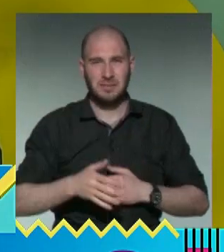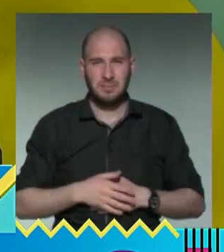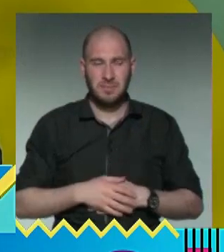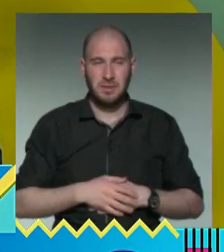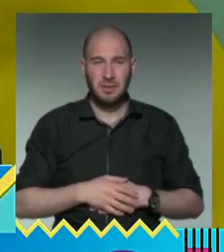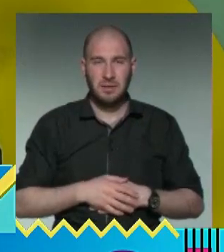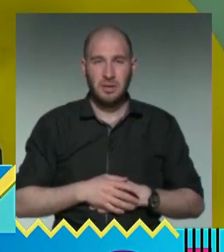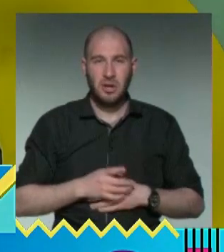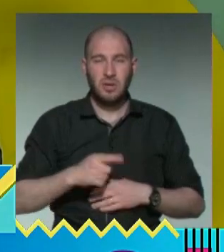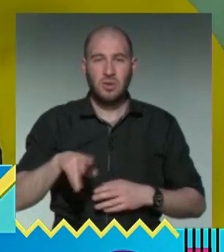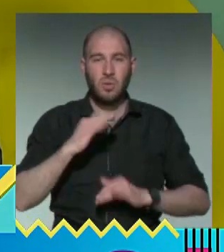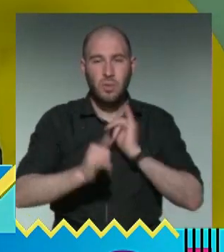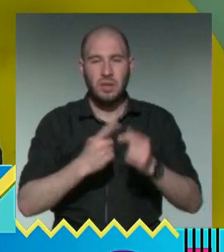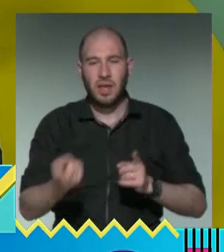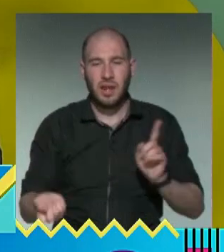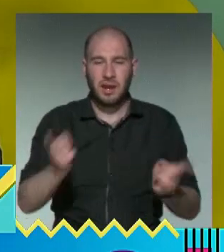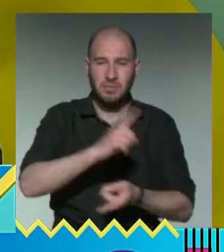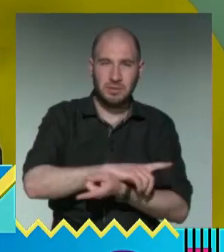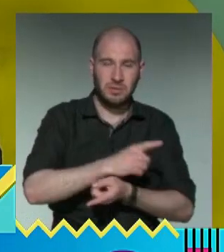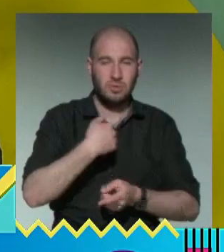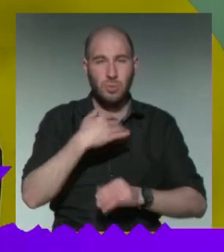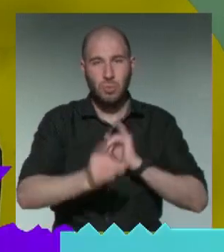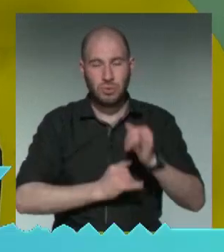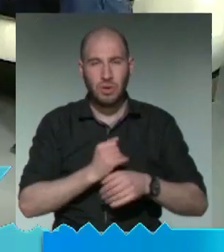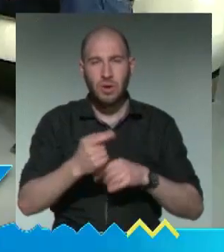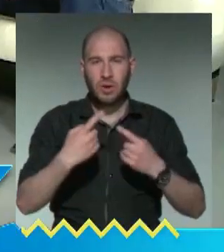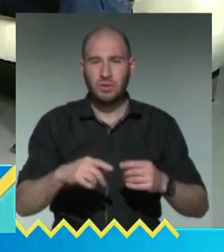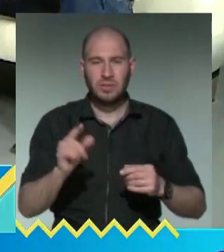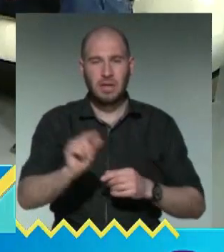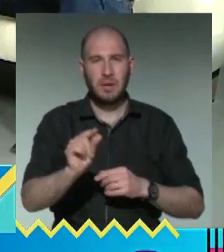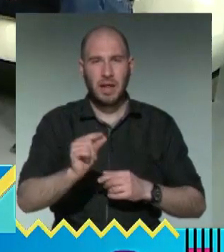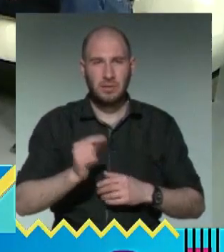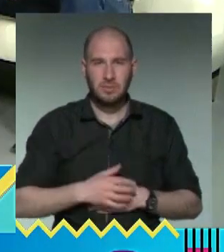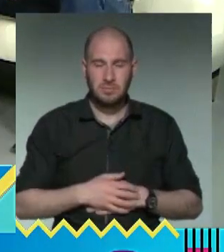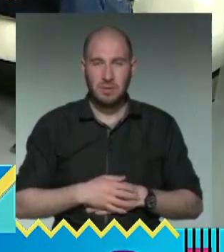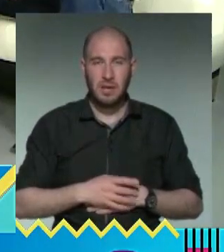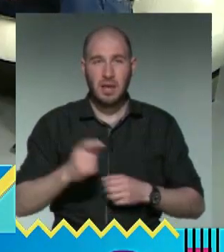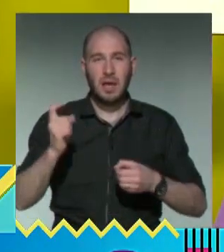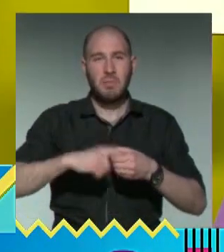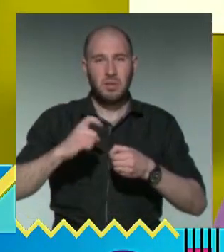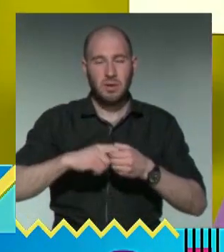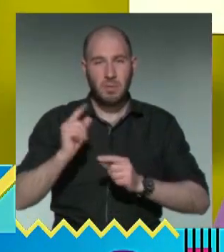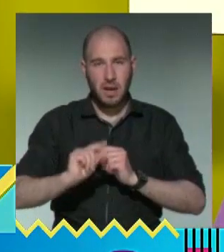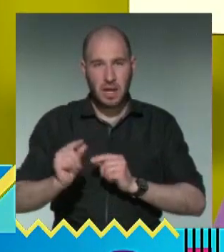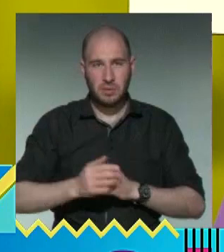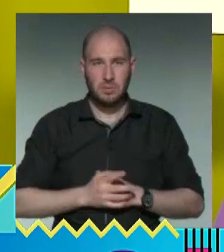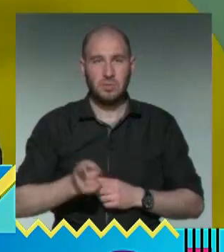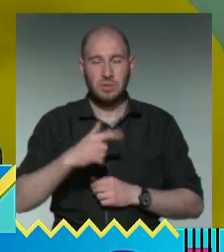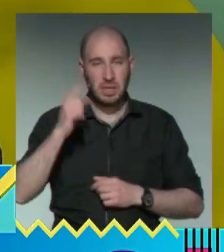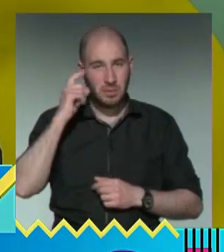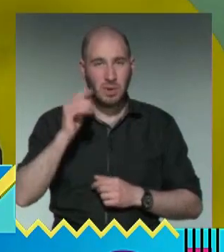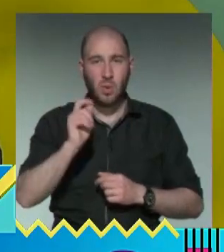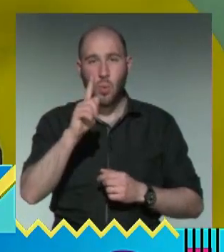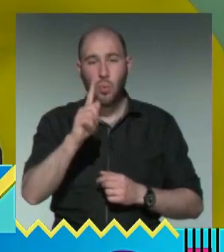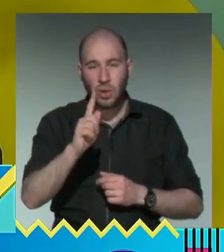En realidad uno lo tiene que plantear al revés. Yo suelo decir que lo que está muy barato es el petróleo. Ustedes tengan en cuenta que un